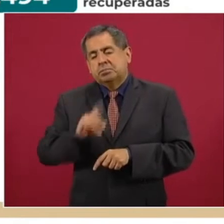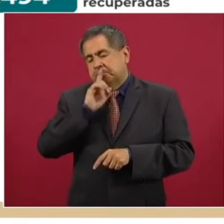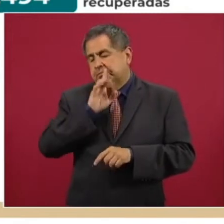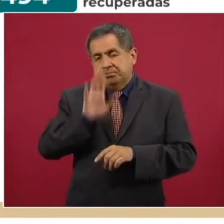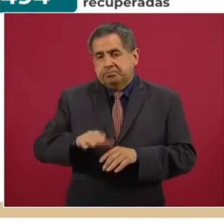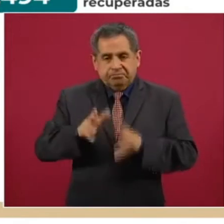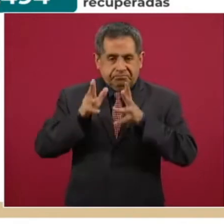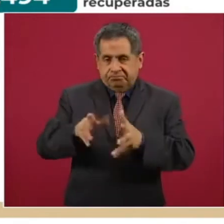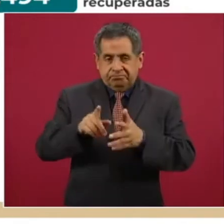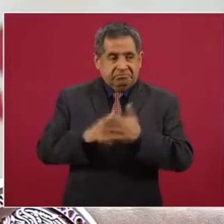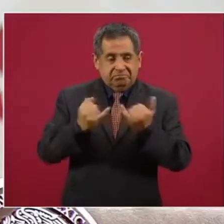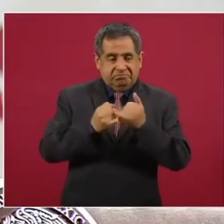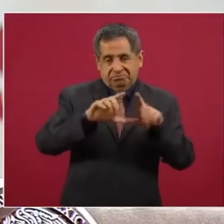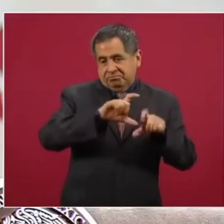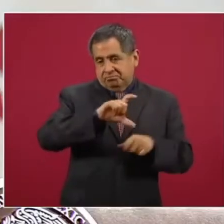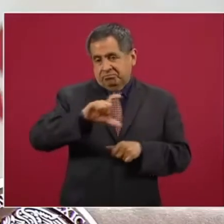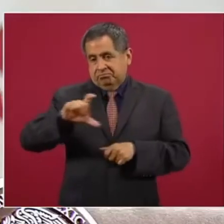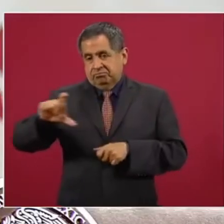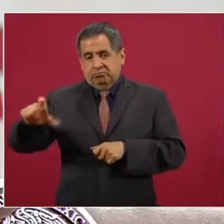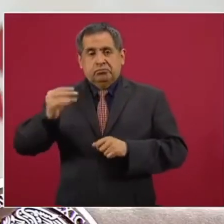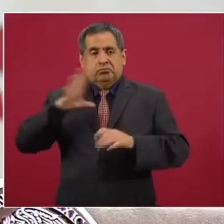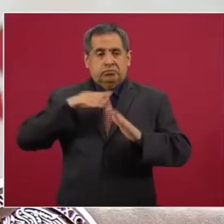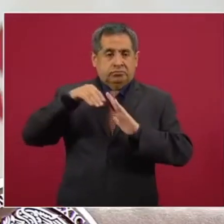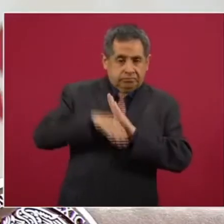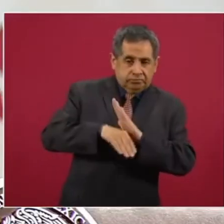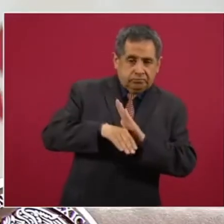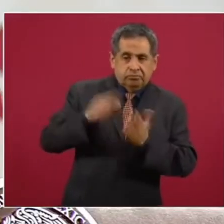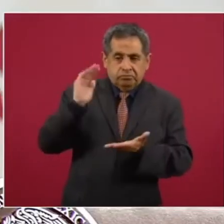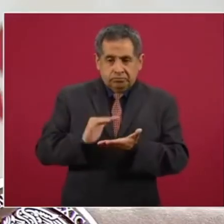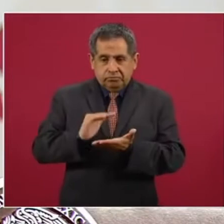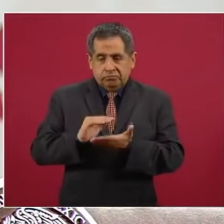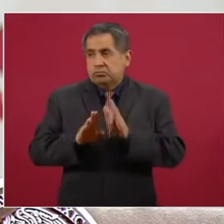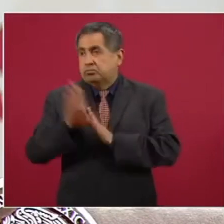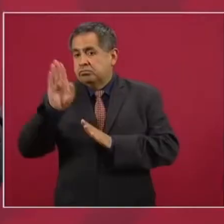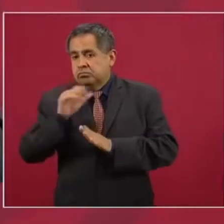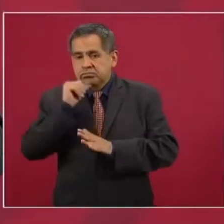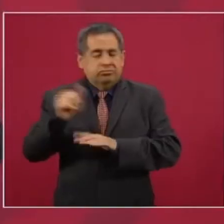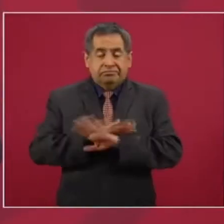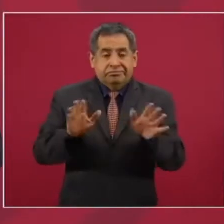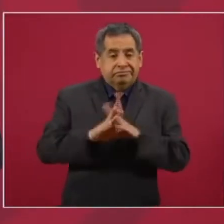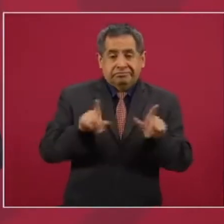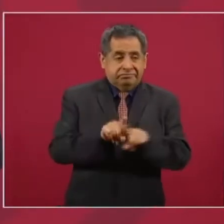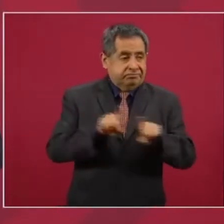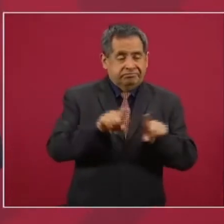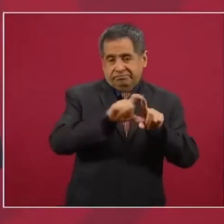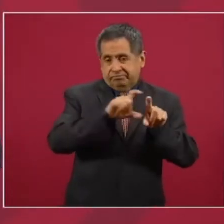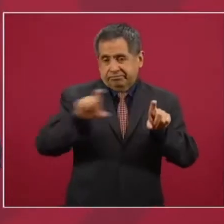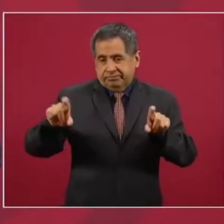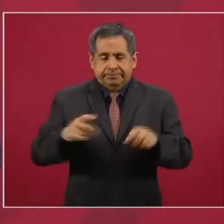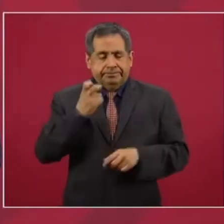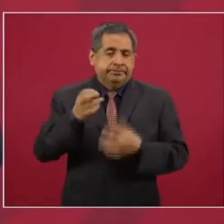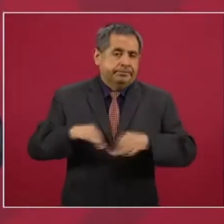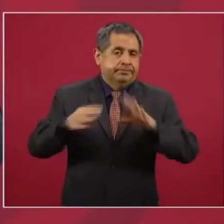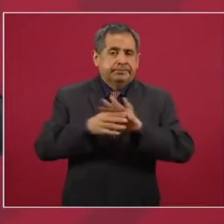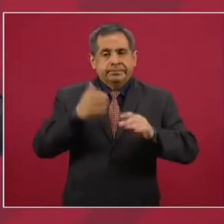momento del domingo al lunes ya no hubo cambio. Esto es importante por lo primero que queremos destacar